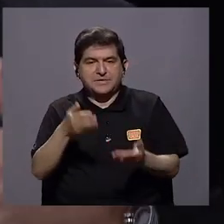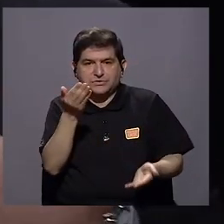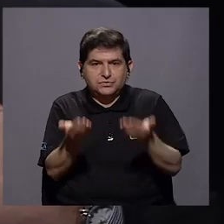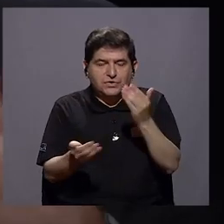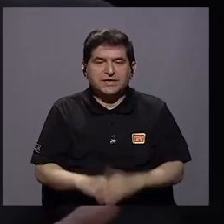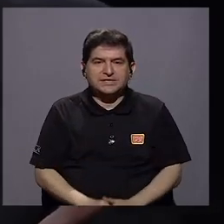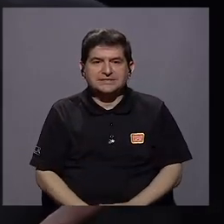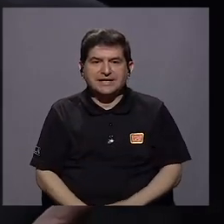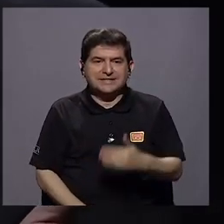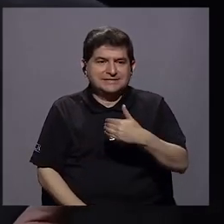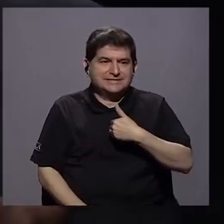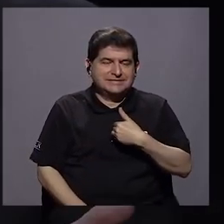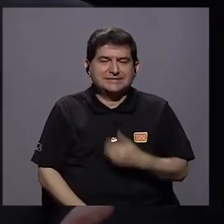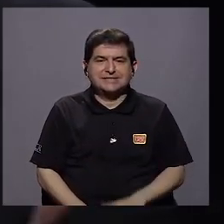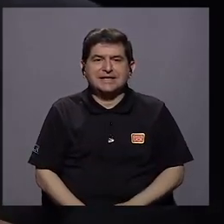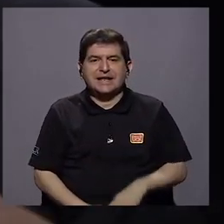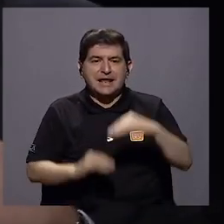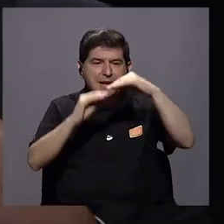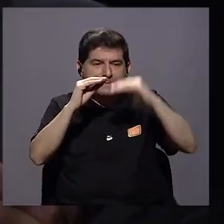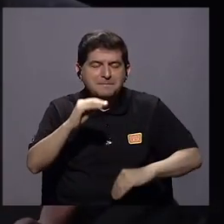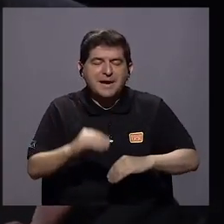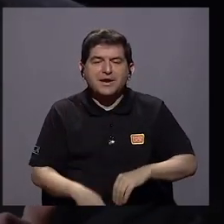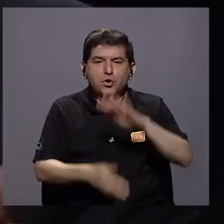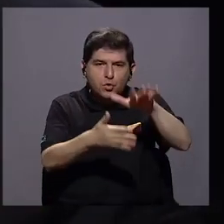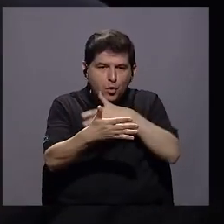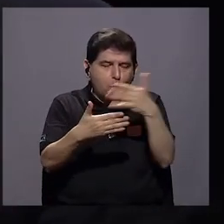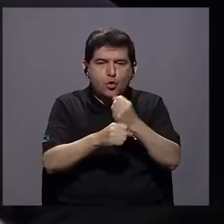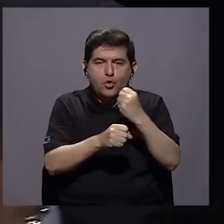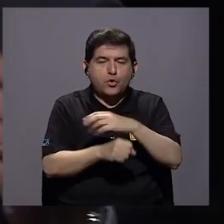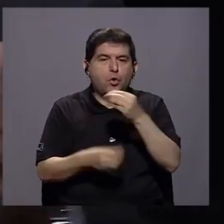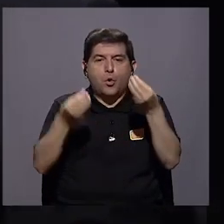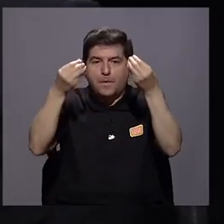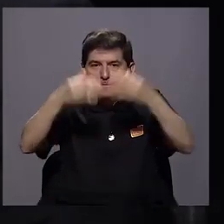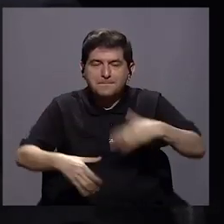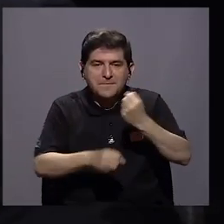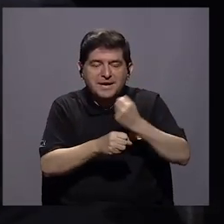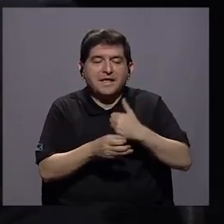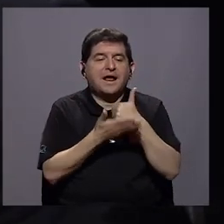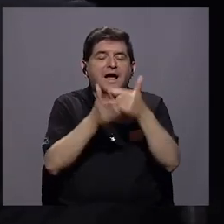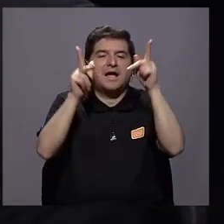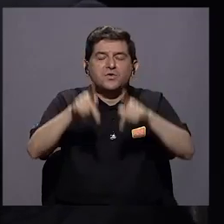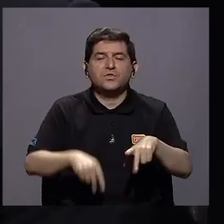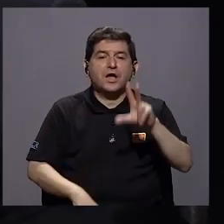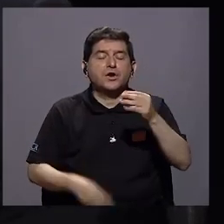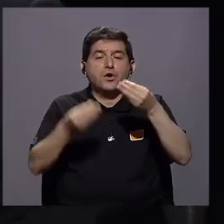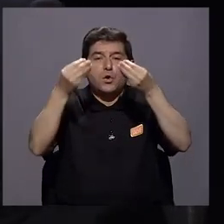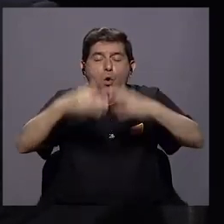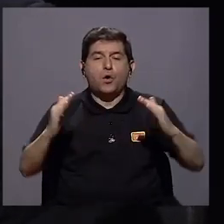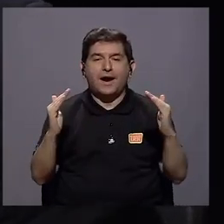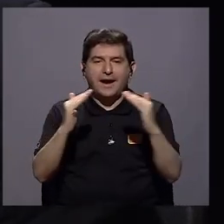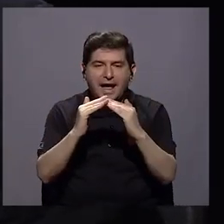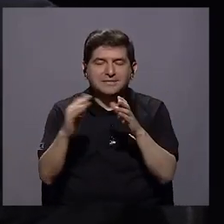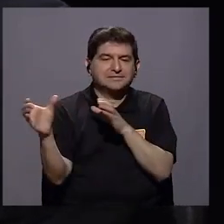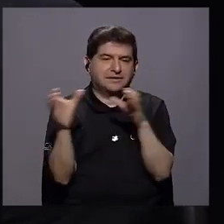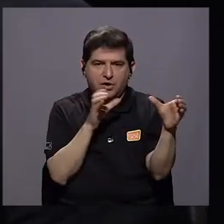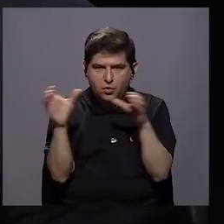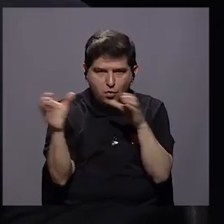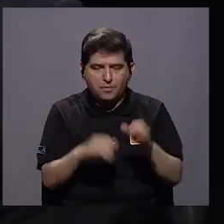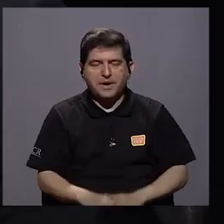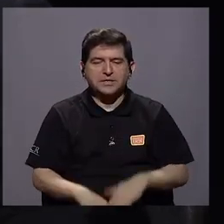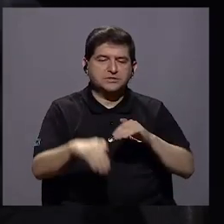estaba teniendo jornadas reducidas, uh-huh, perdiendo su trabajo, para ayudar a la gente a que no perdiera sus casas, sus